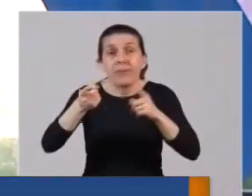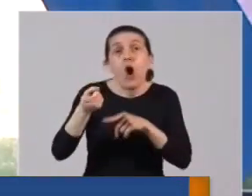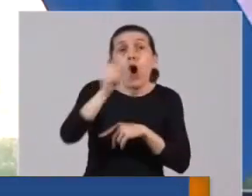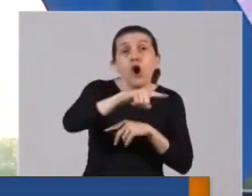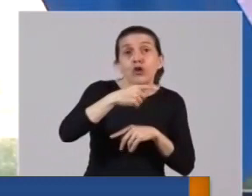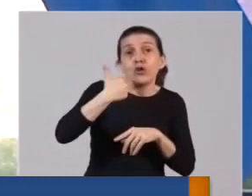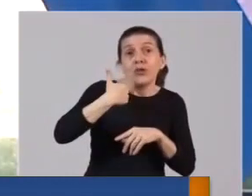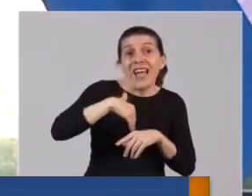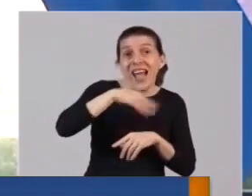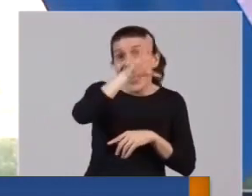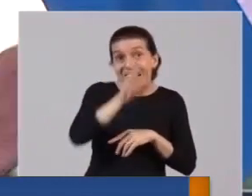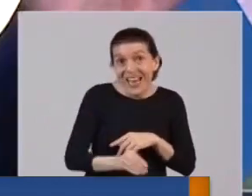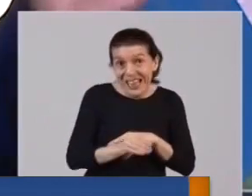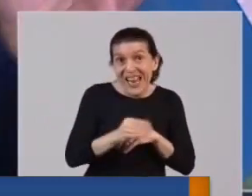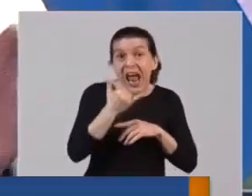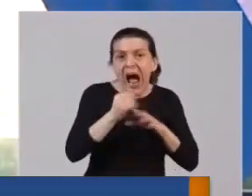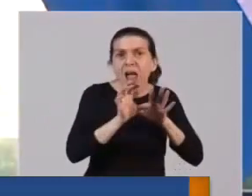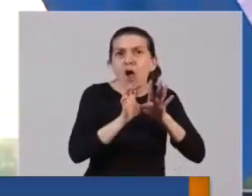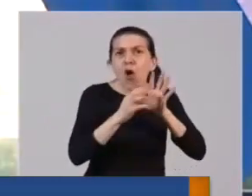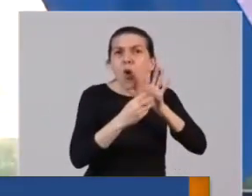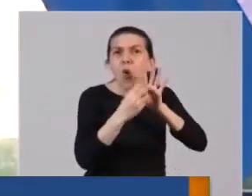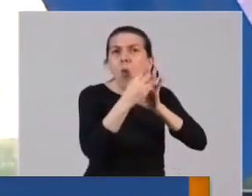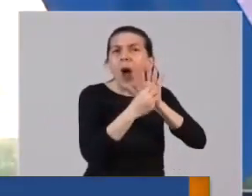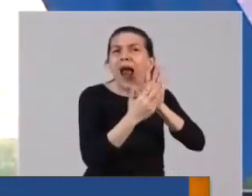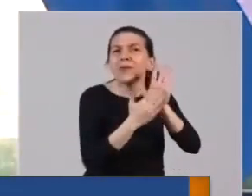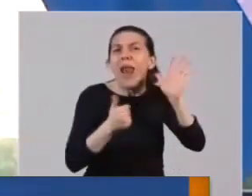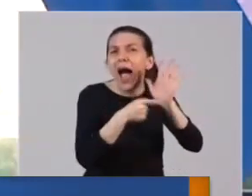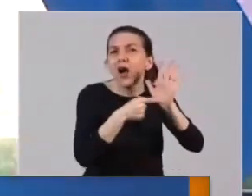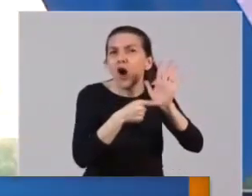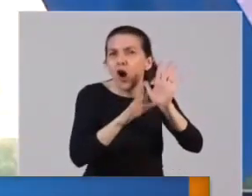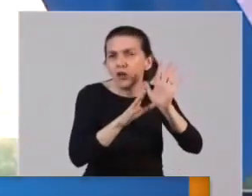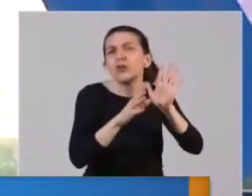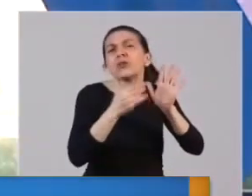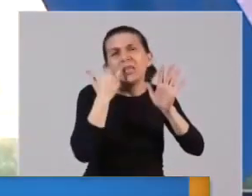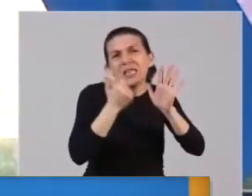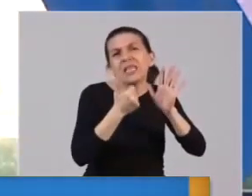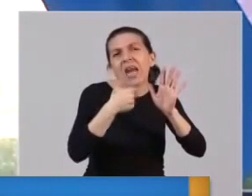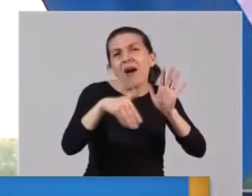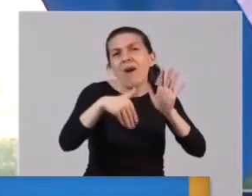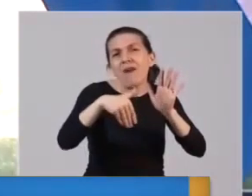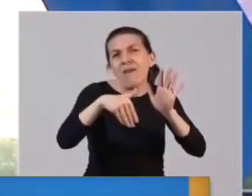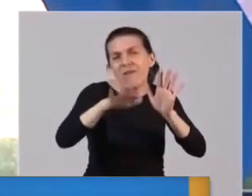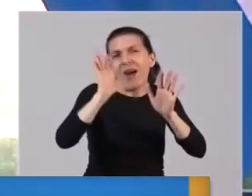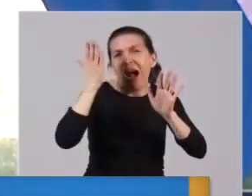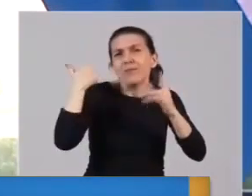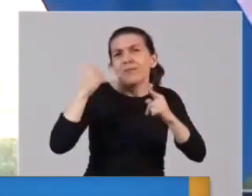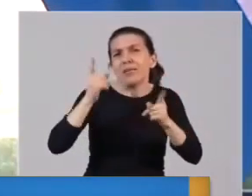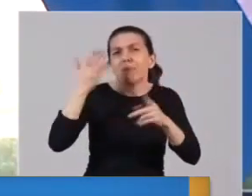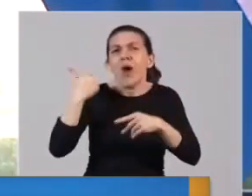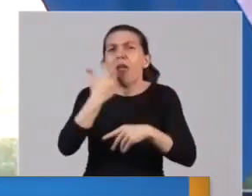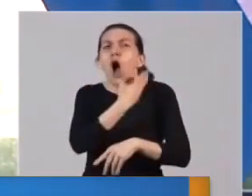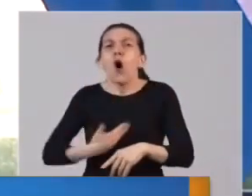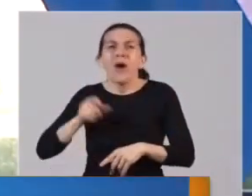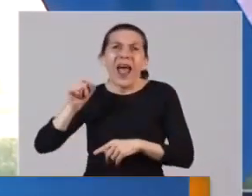lugares que no están afectados, eso va a estar todo dicho expresamente de acuerdo a lo que hablamos con los